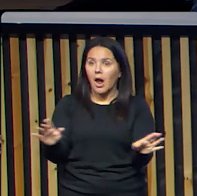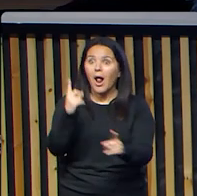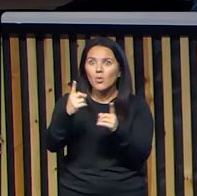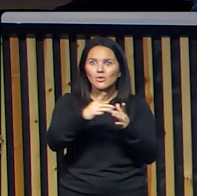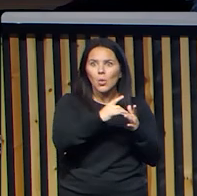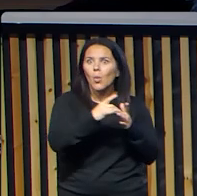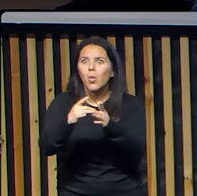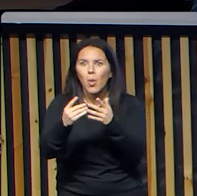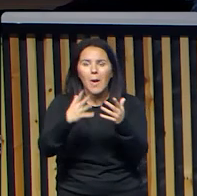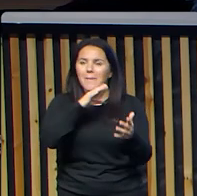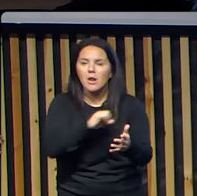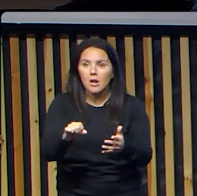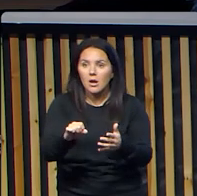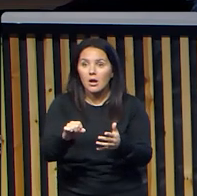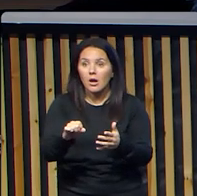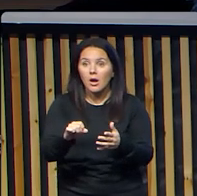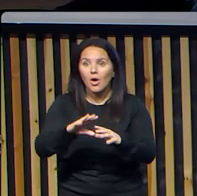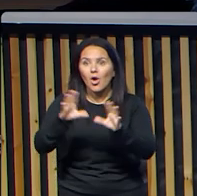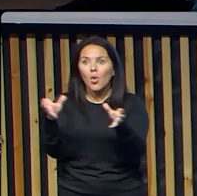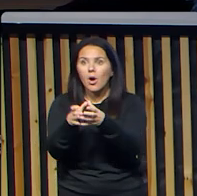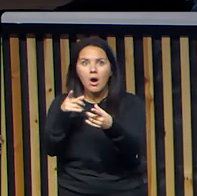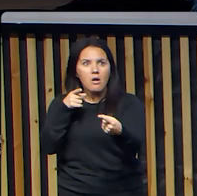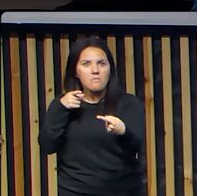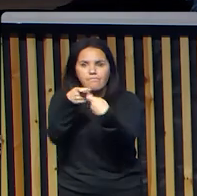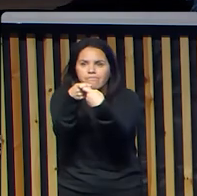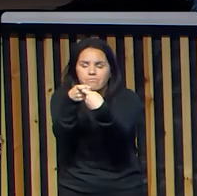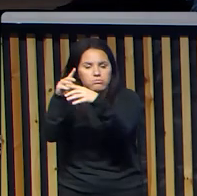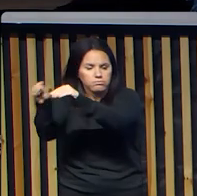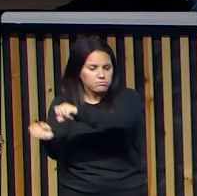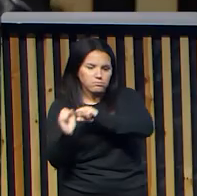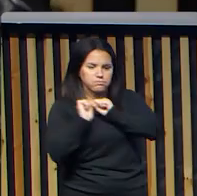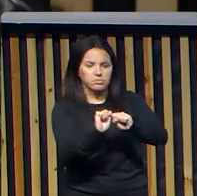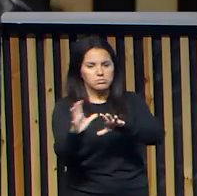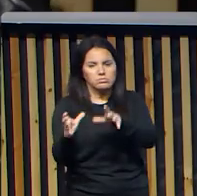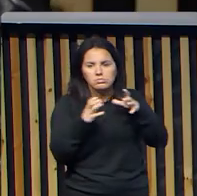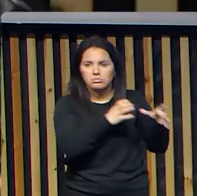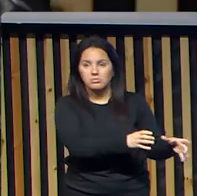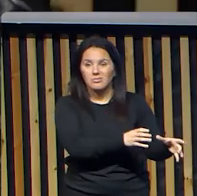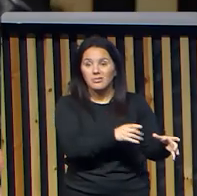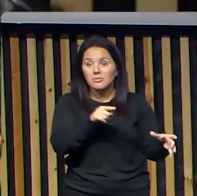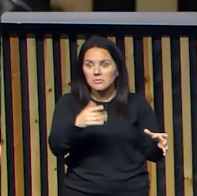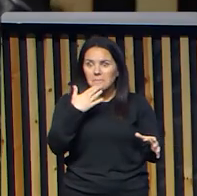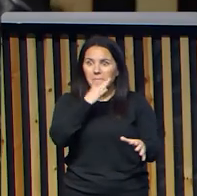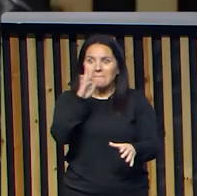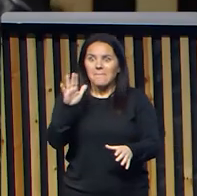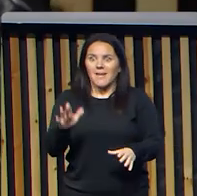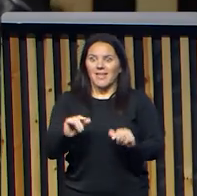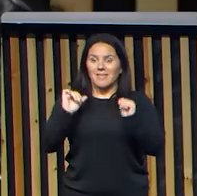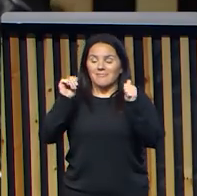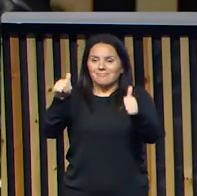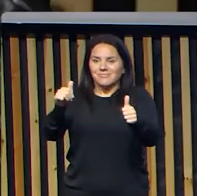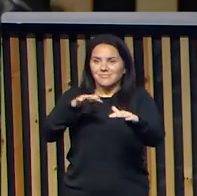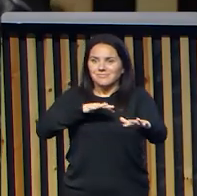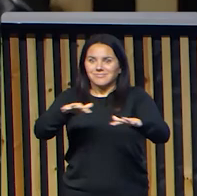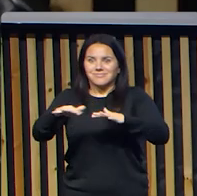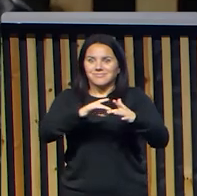que esta que parecía una iniciativa buena quedó en pausa modo pausa bueno